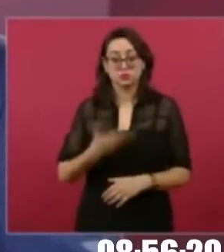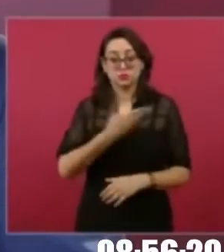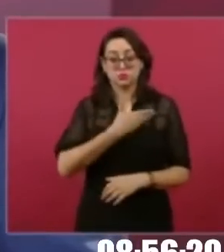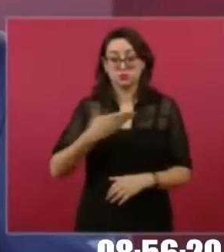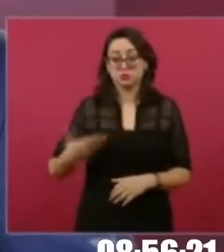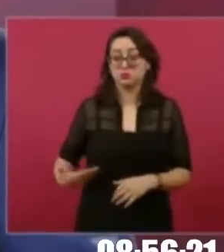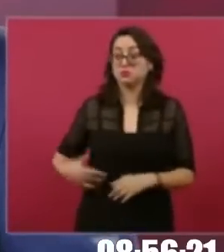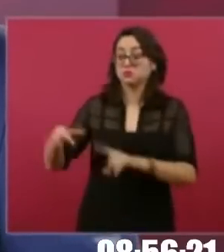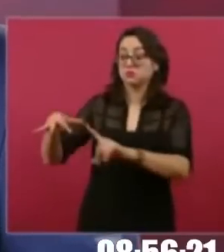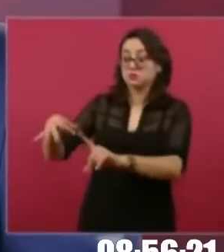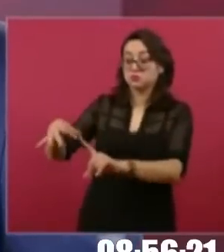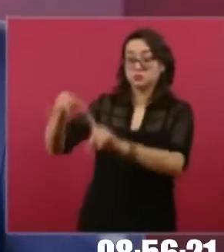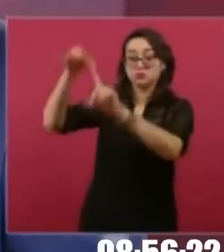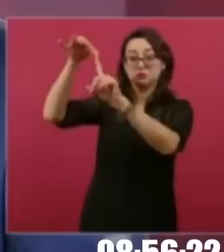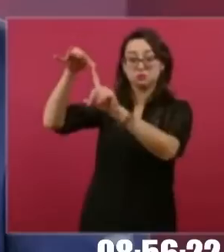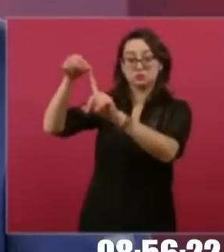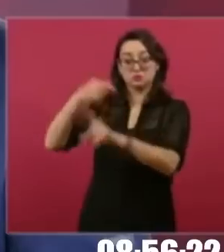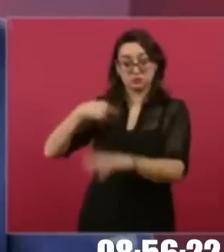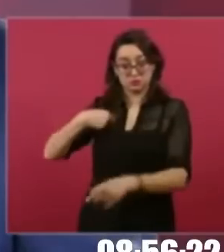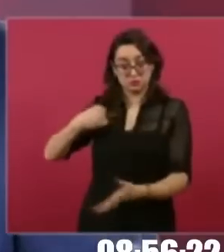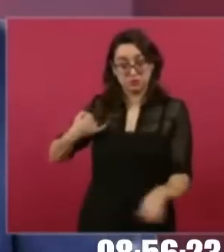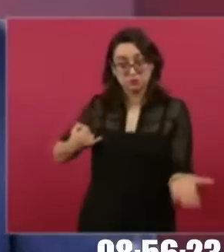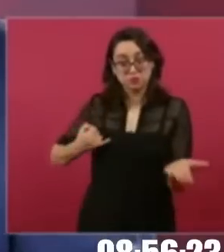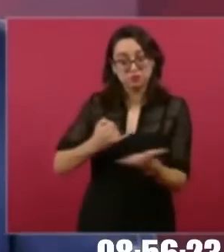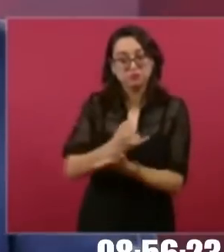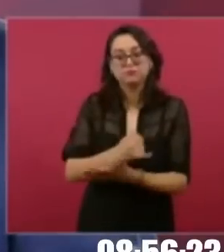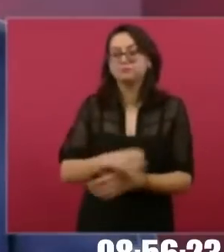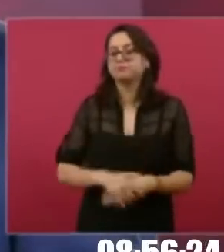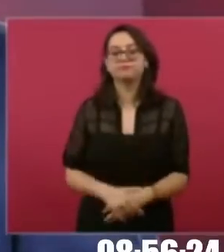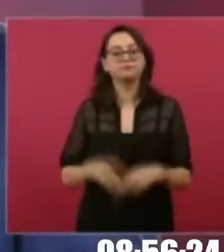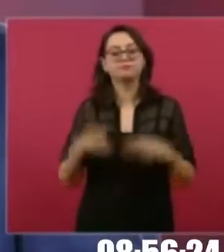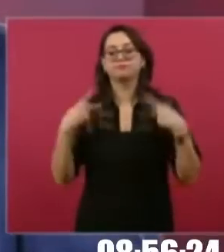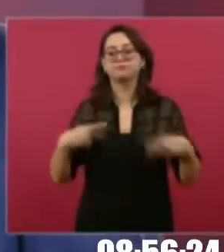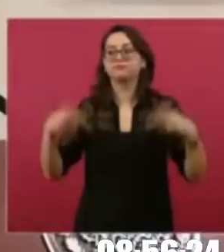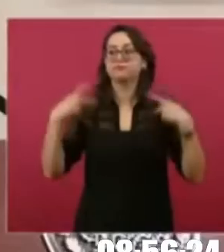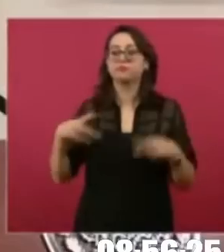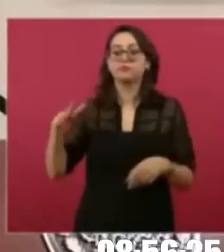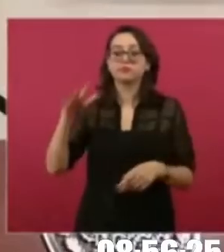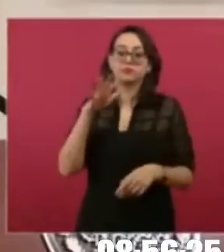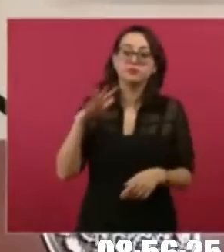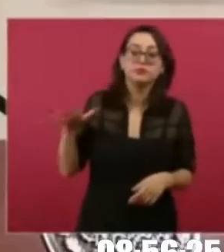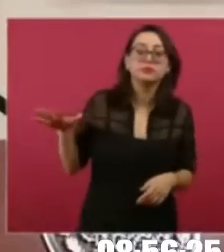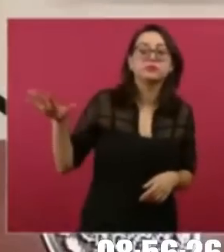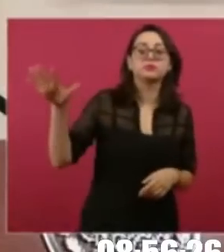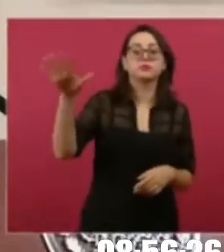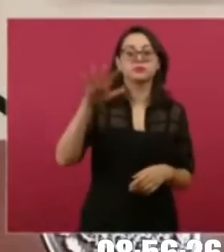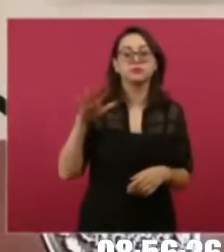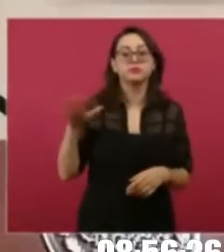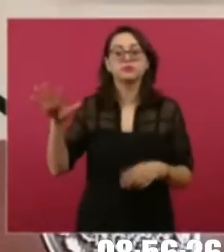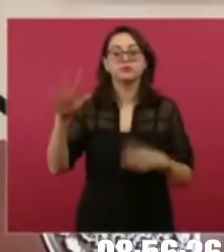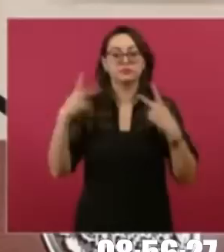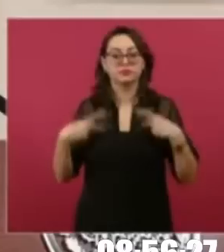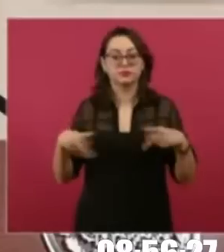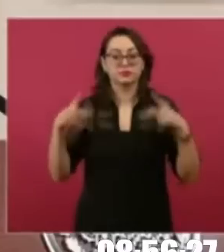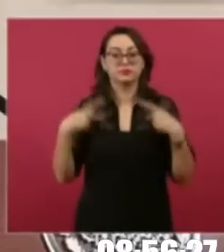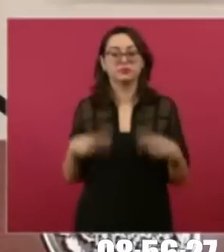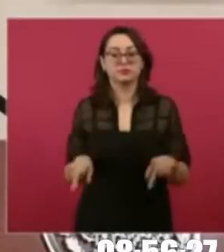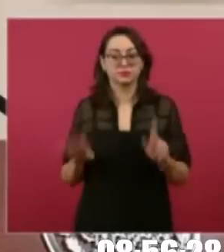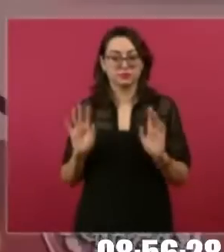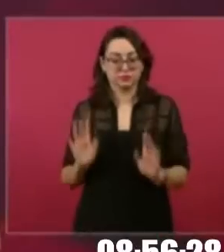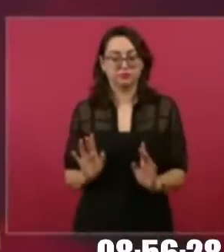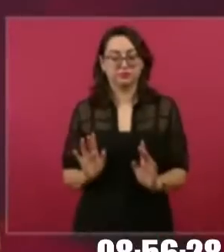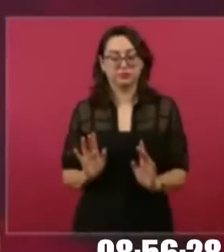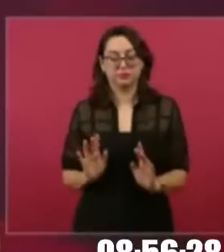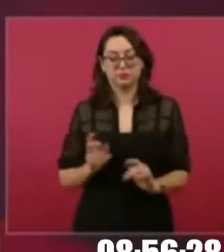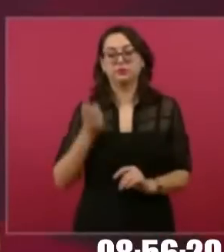el que va a decidir va a decidir el pueblo la gente Porque esa